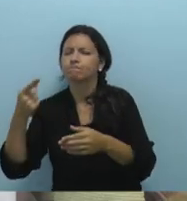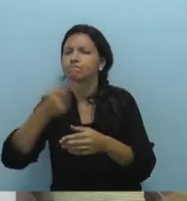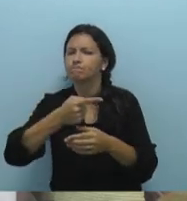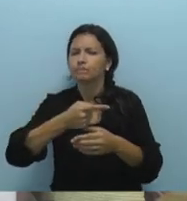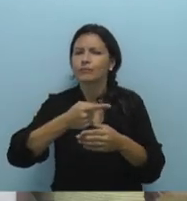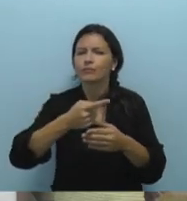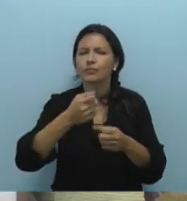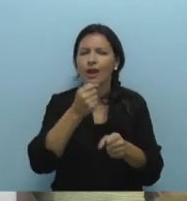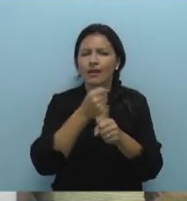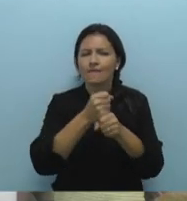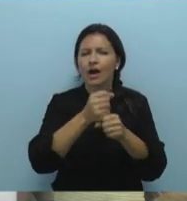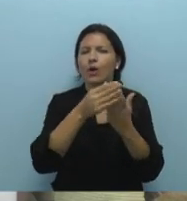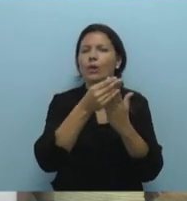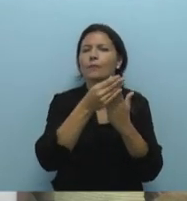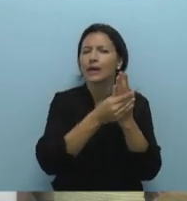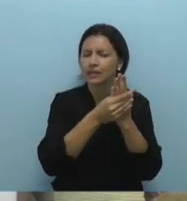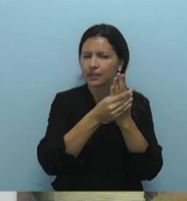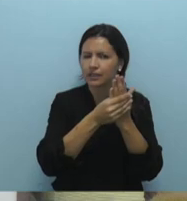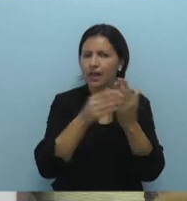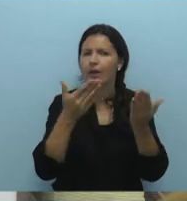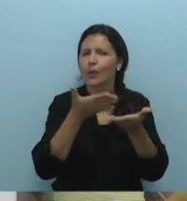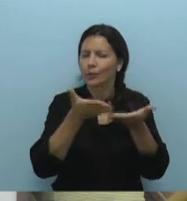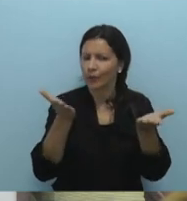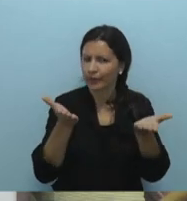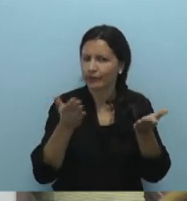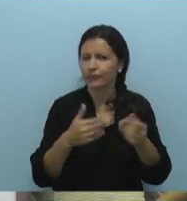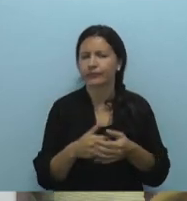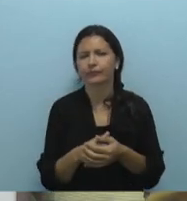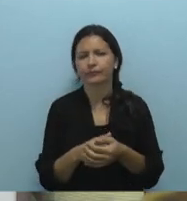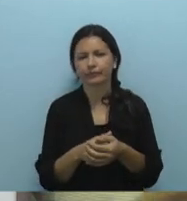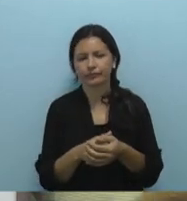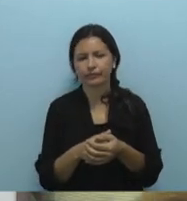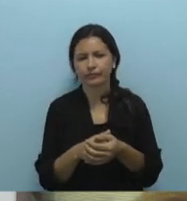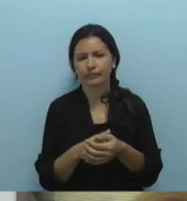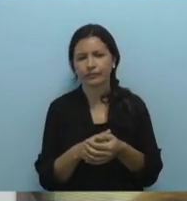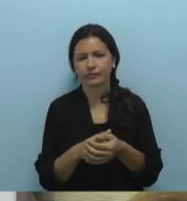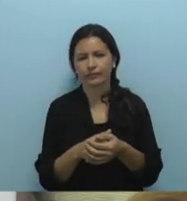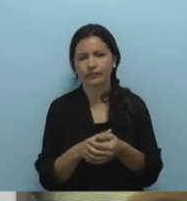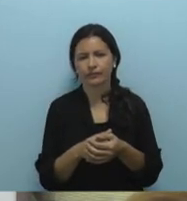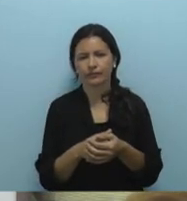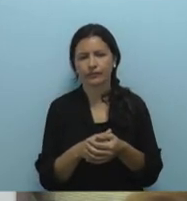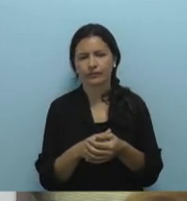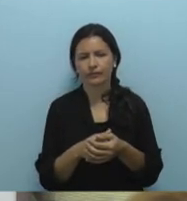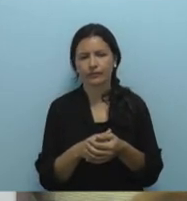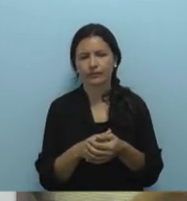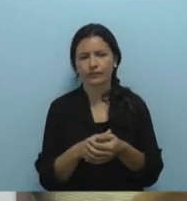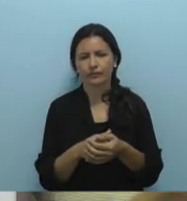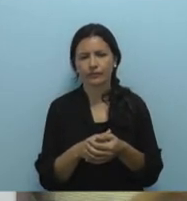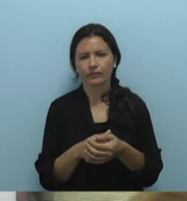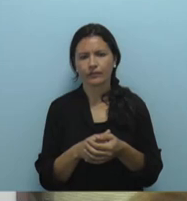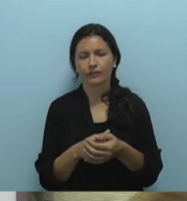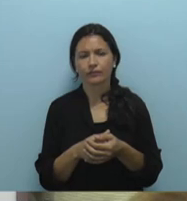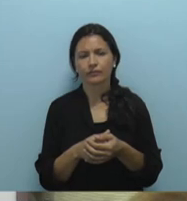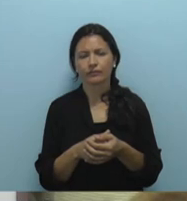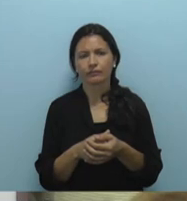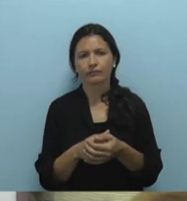la tarea que deben llevar adelante los fiscales y en definitiva el Ministerio Público de la Acusación. Y